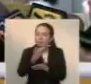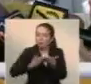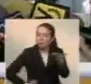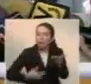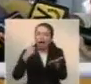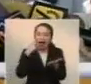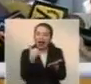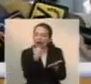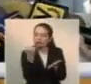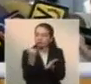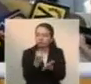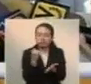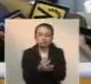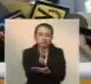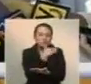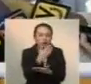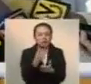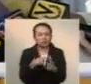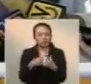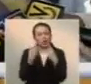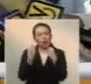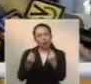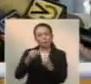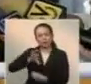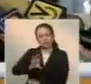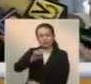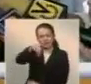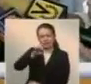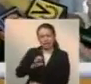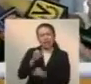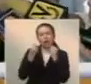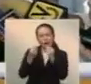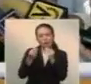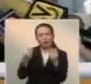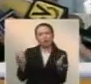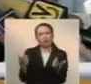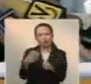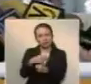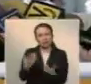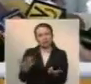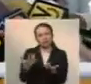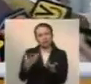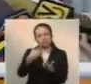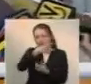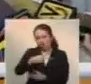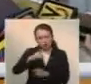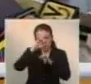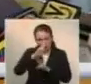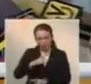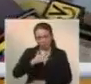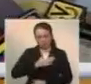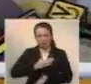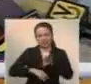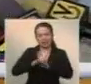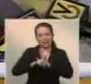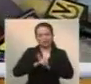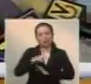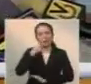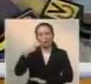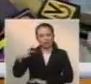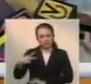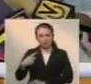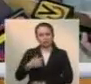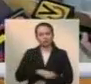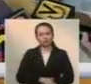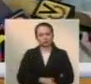introducir la acusación. ¿Cómo quedaría el CNE? ¿Cómo vulneraron mis derechos políticos de elegir? Y bueno, perdón, de ser